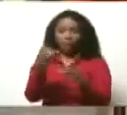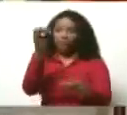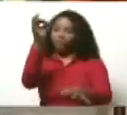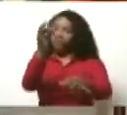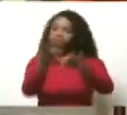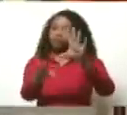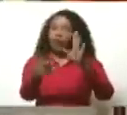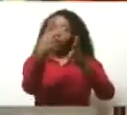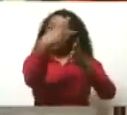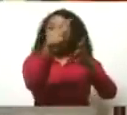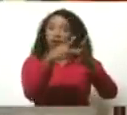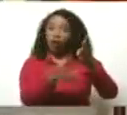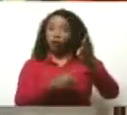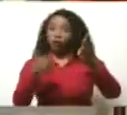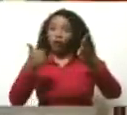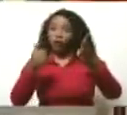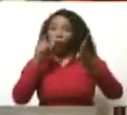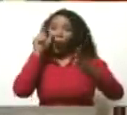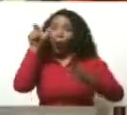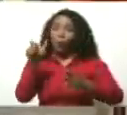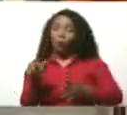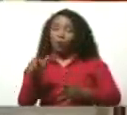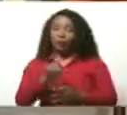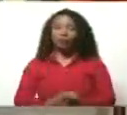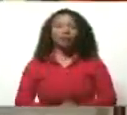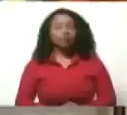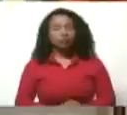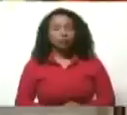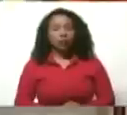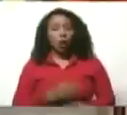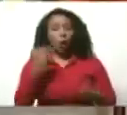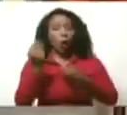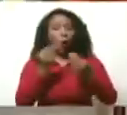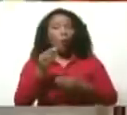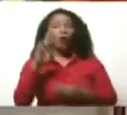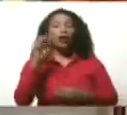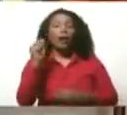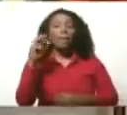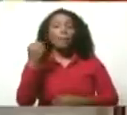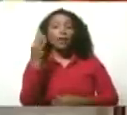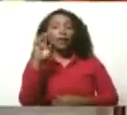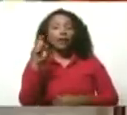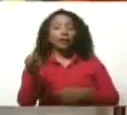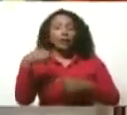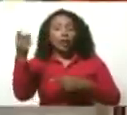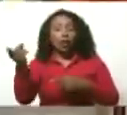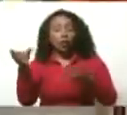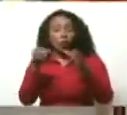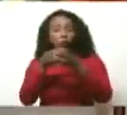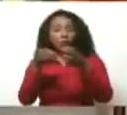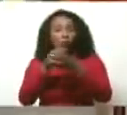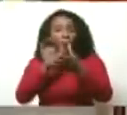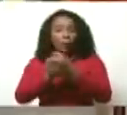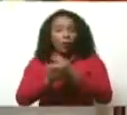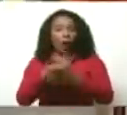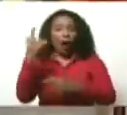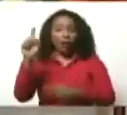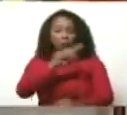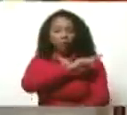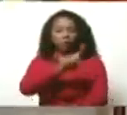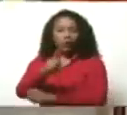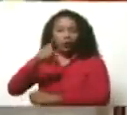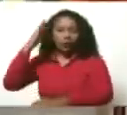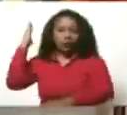Lamentablemente varios de estos sujetos, como el caso de Ramírez y sus secuaces, tienen órdenes de